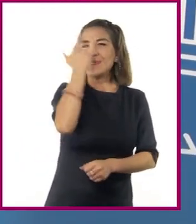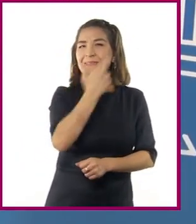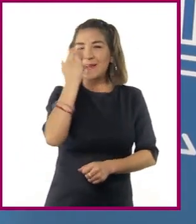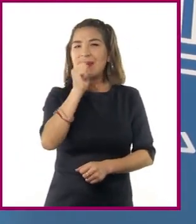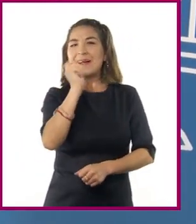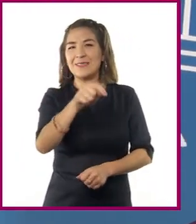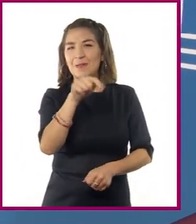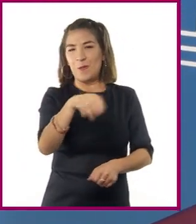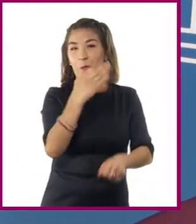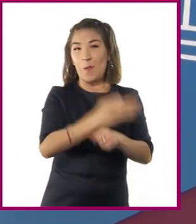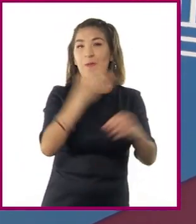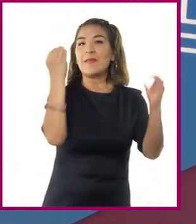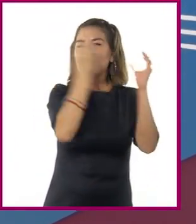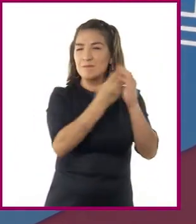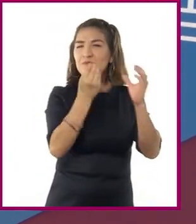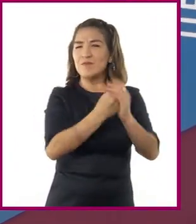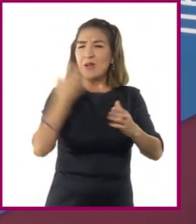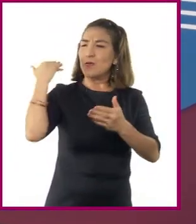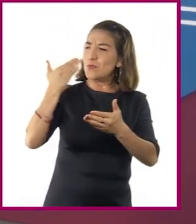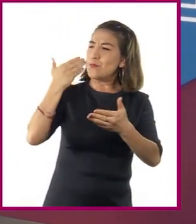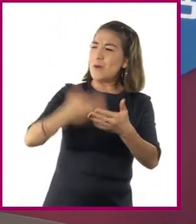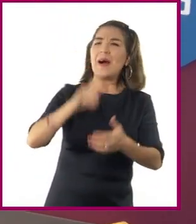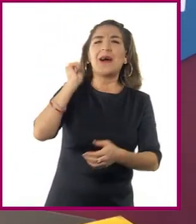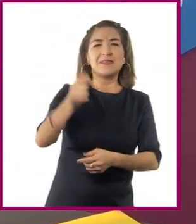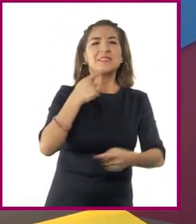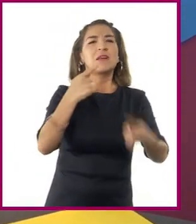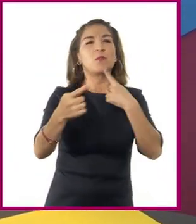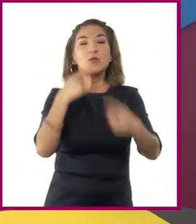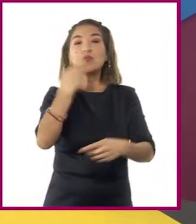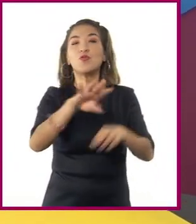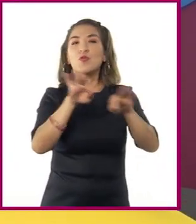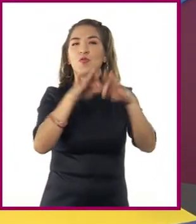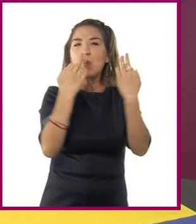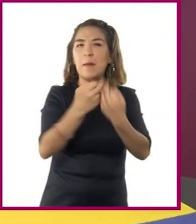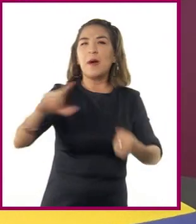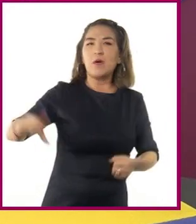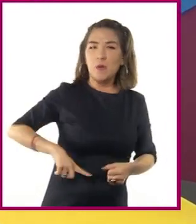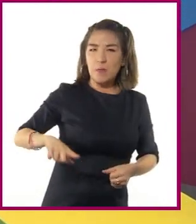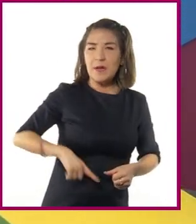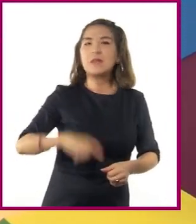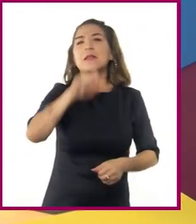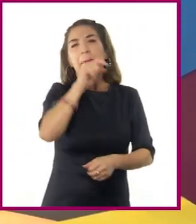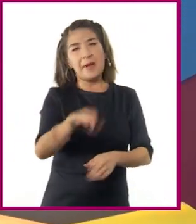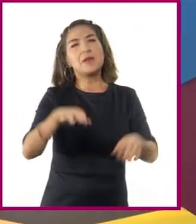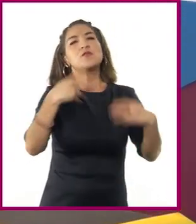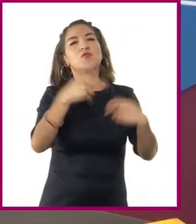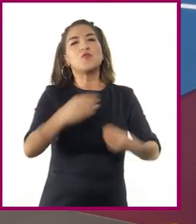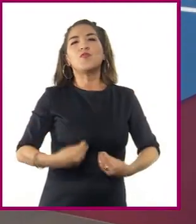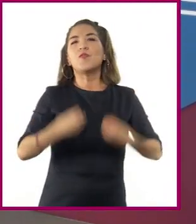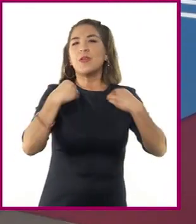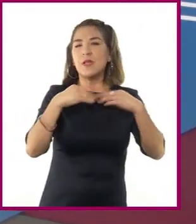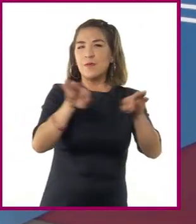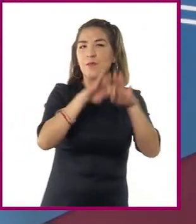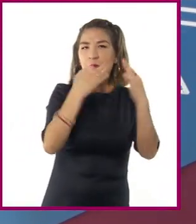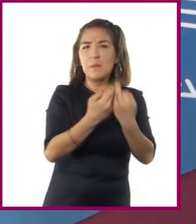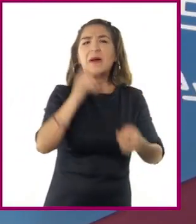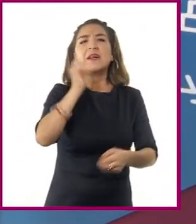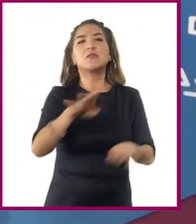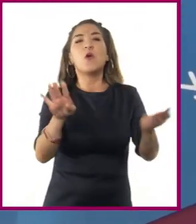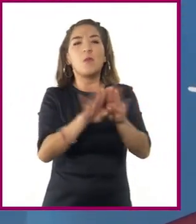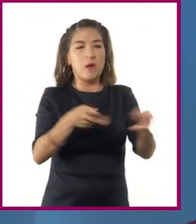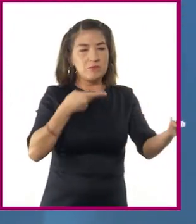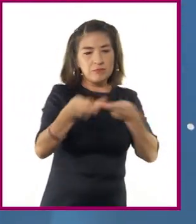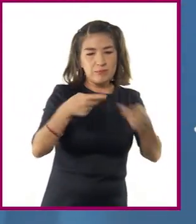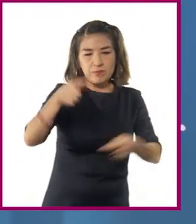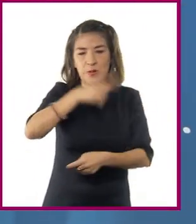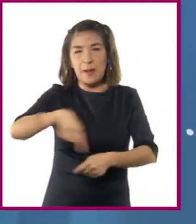lo largo de las sesiones, la democracia es una forma de gobierno y una forma de vida, la cual tiene que ver desde cómo nos